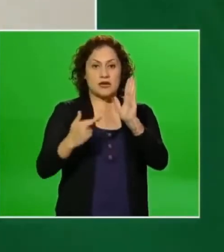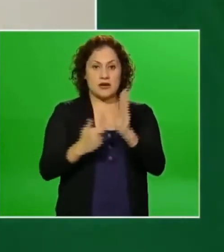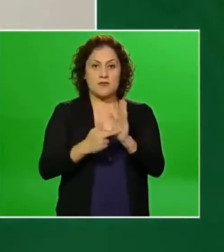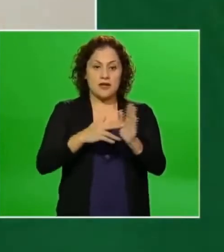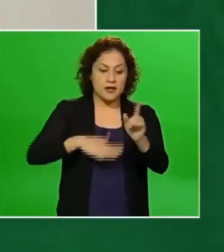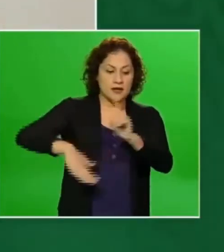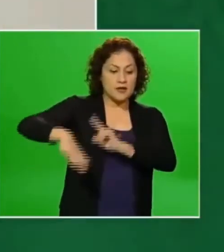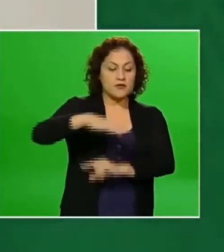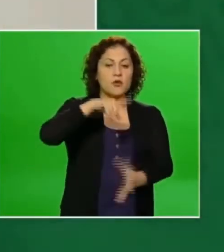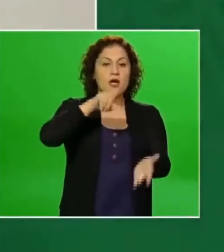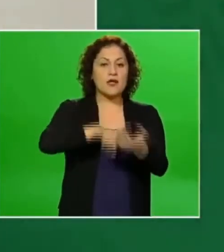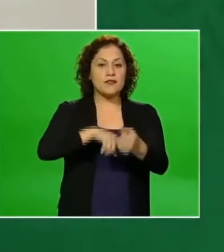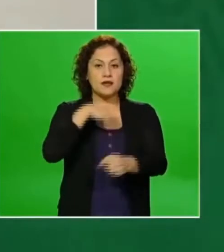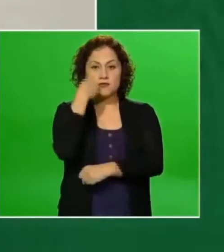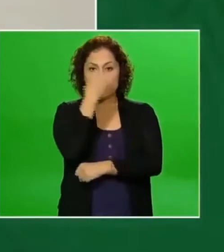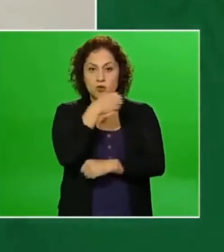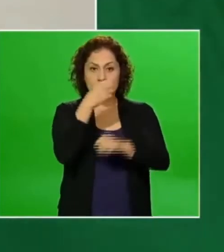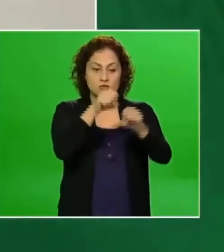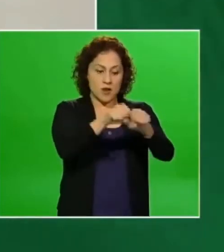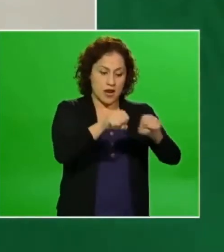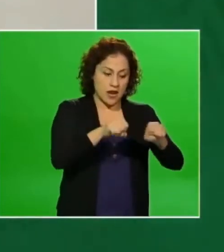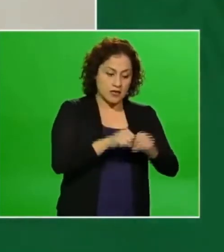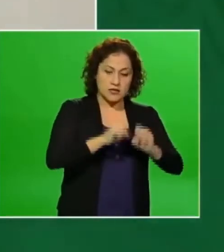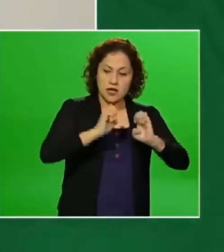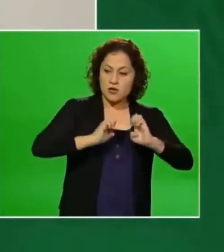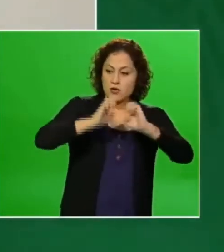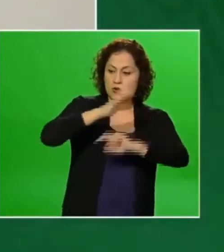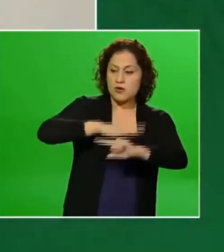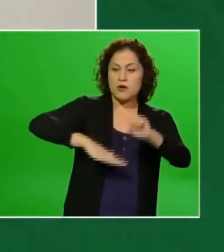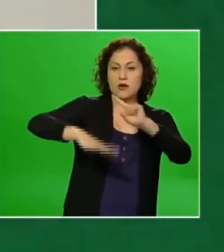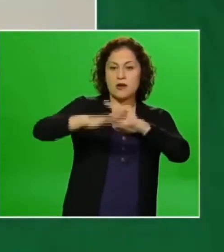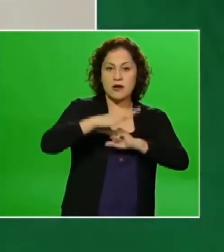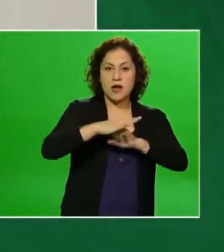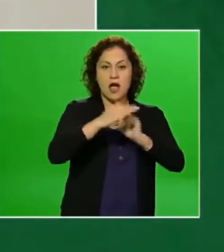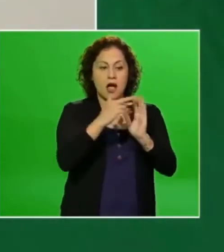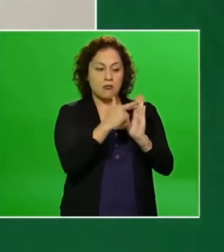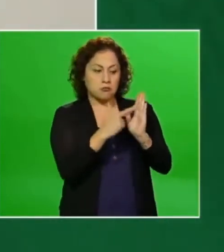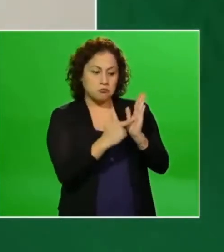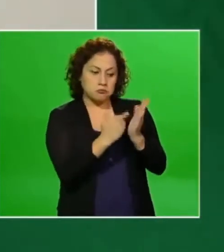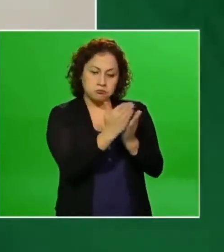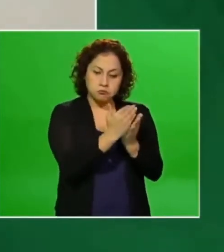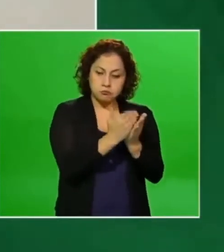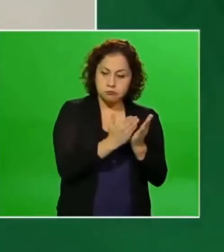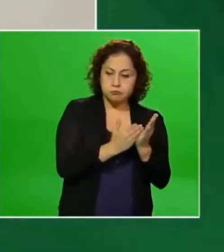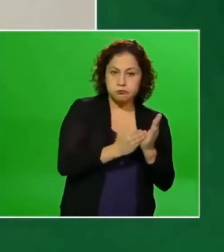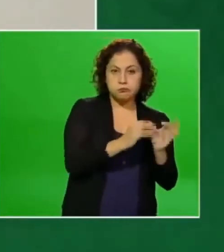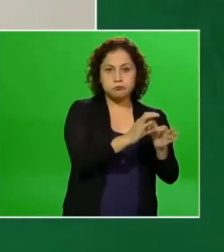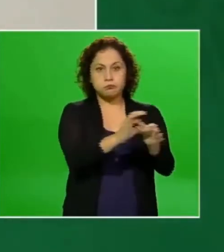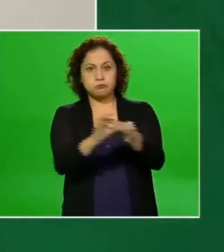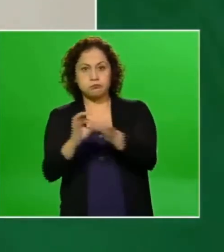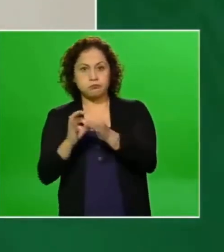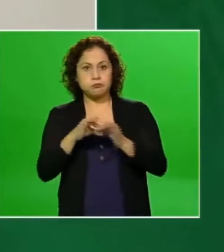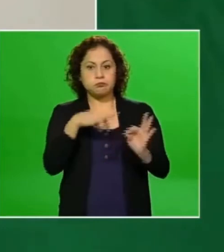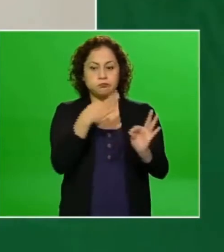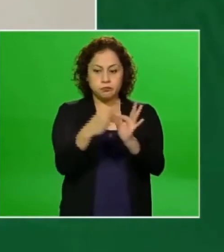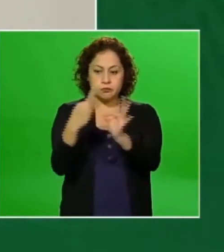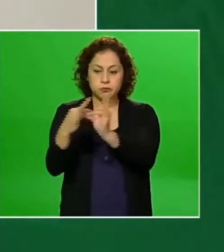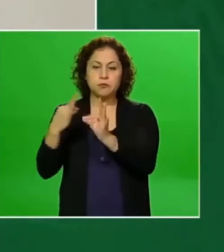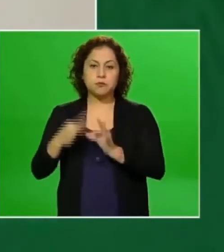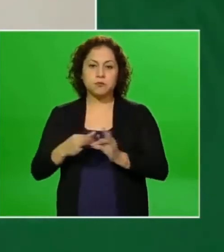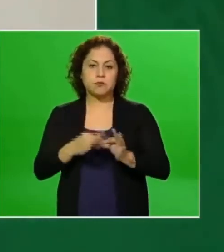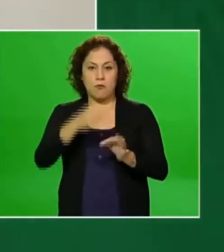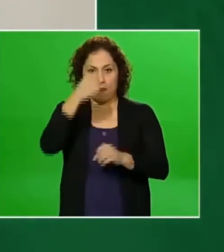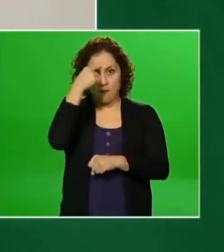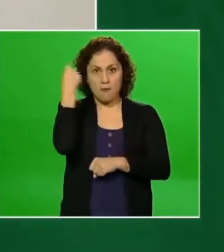planteles escolares, al interior de las aulas, en la actividad diaria de cada una de las escuelas, de cómo guardar y